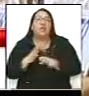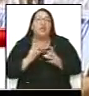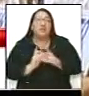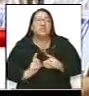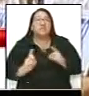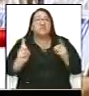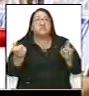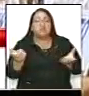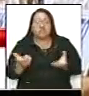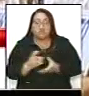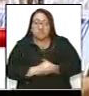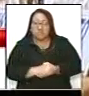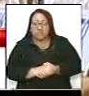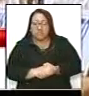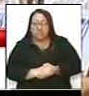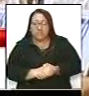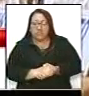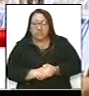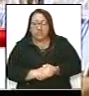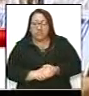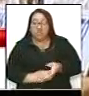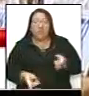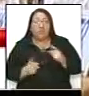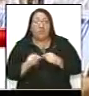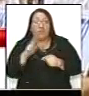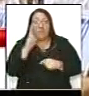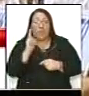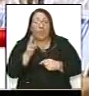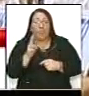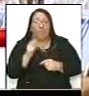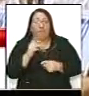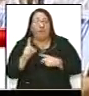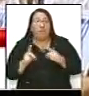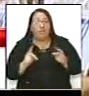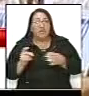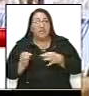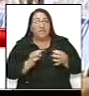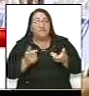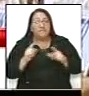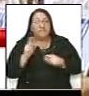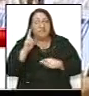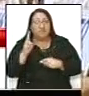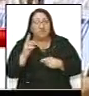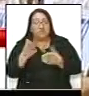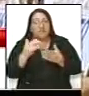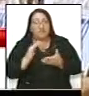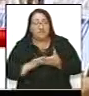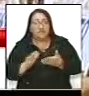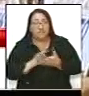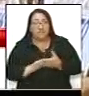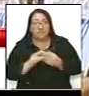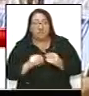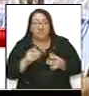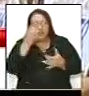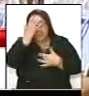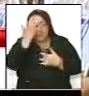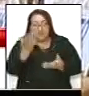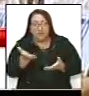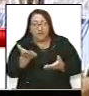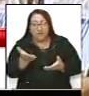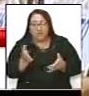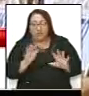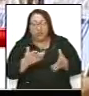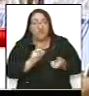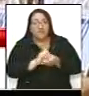distancia. Y cuando un profesor, la directora nos explicaba que cuando un profesor pide licencia porque se enfermó, no